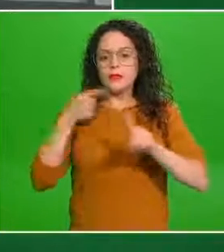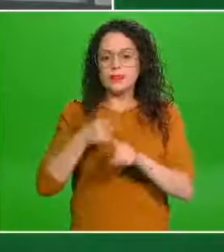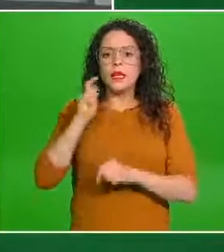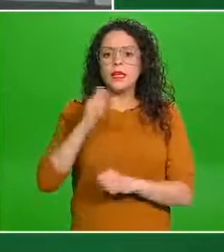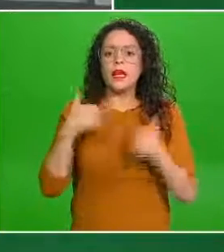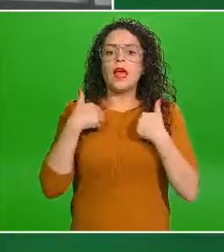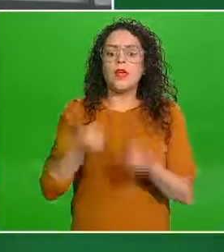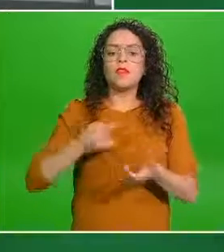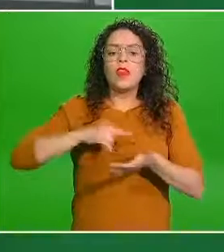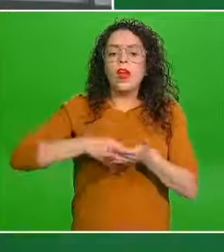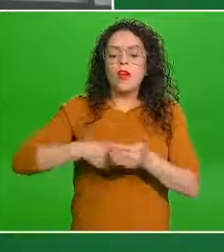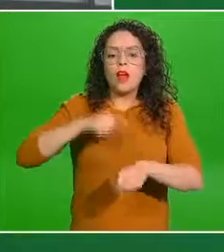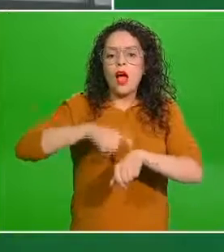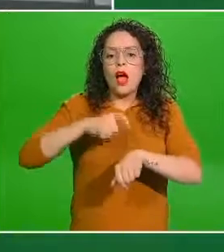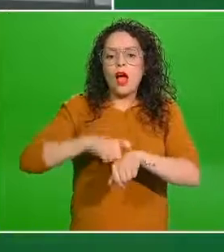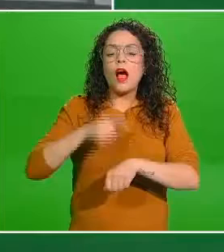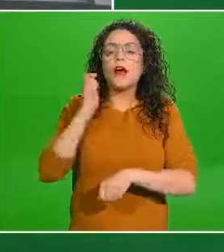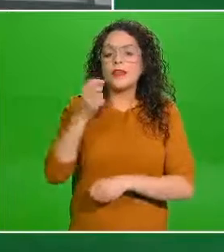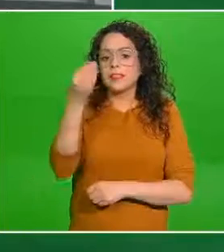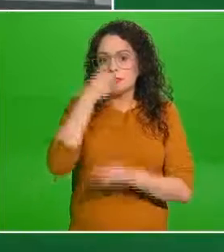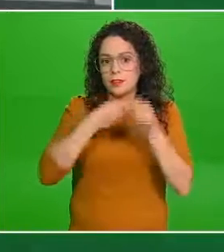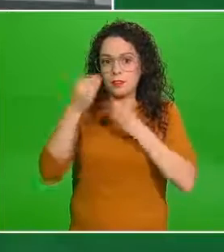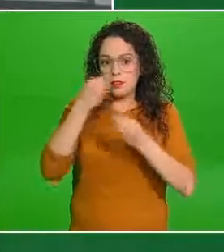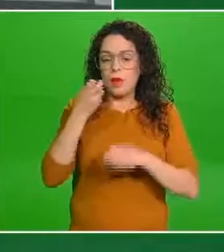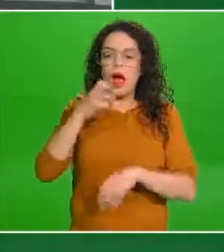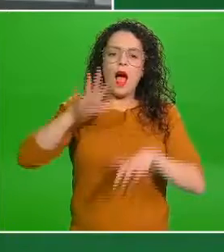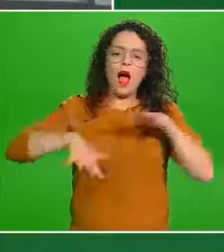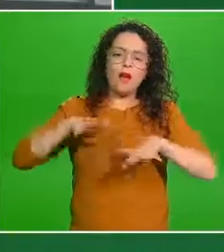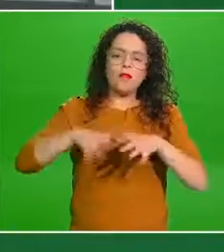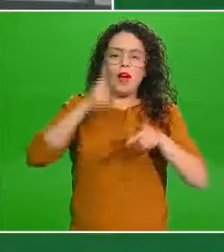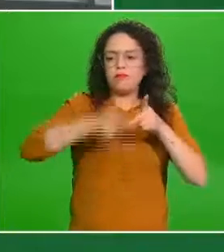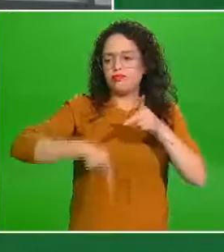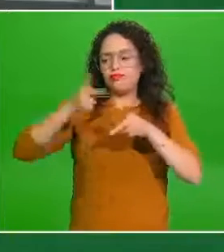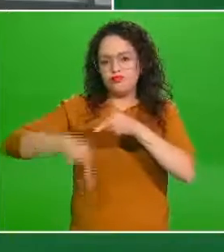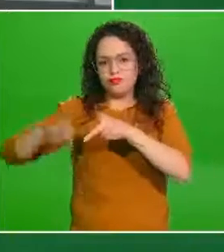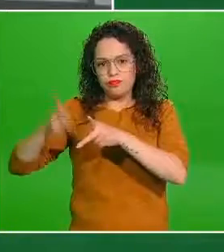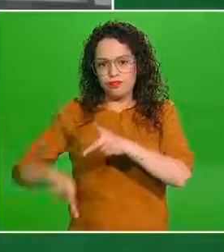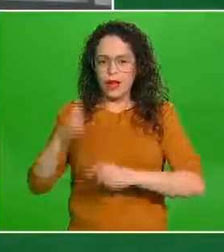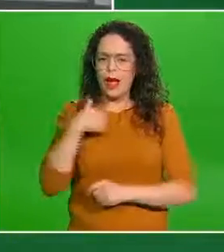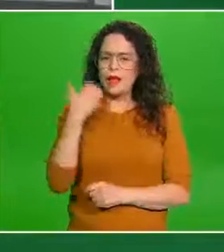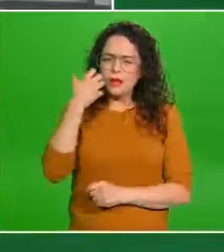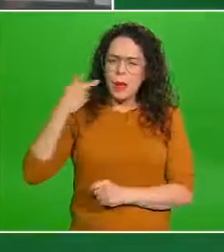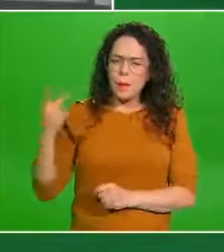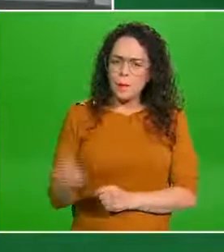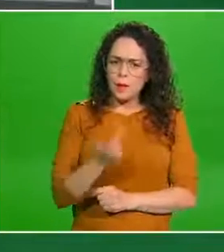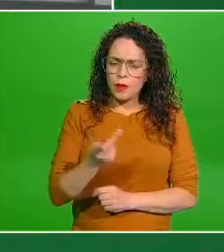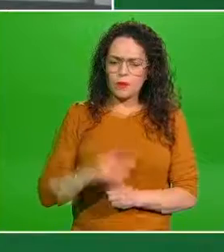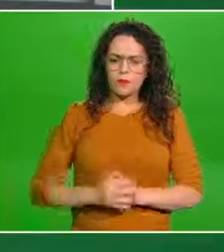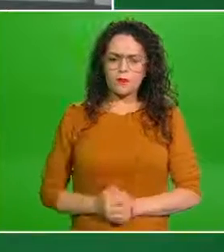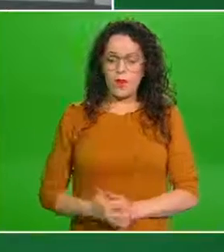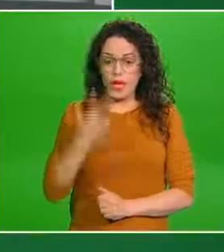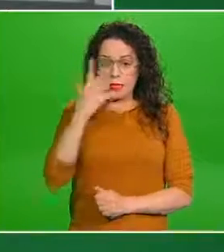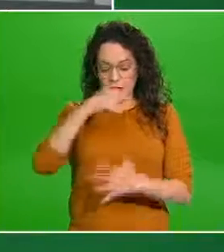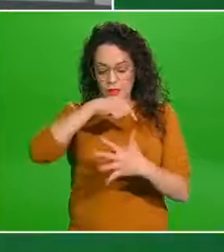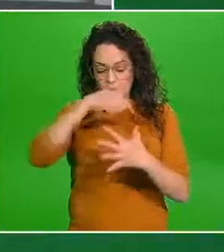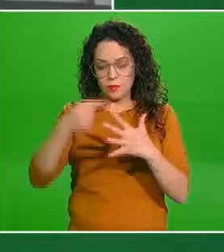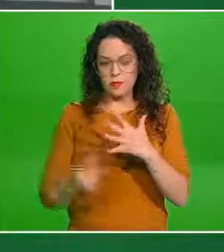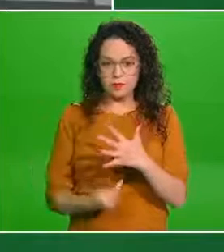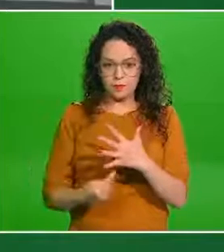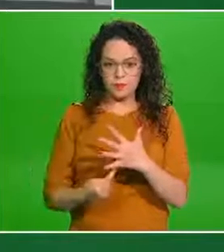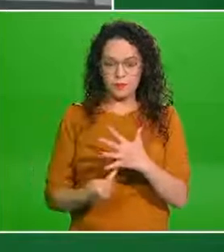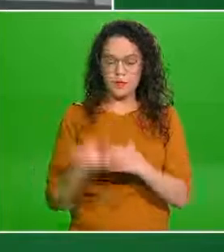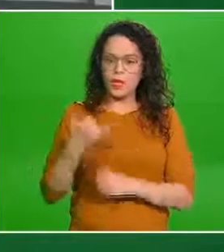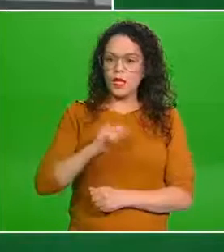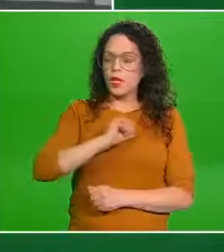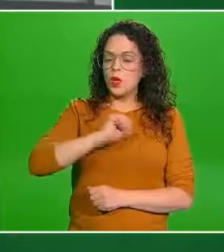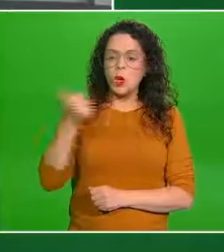comer, que muchas veces pues es lo que tenemos perdido. Justo yo le quería preguntar, aunado a estos 5 puntos al decálogo y algo